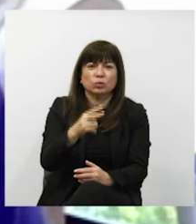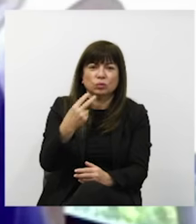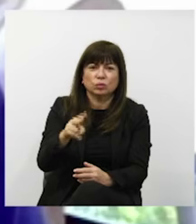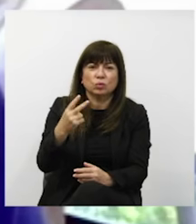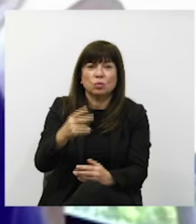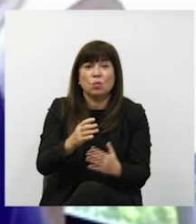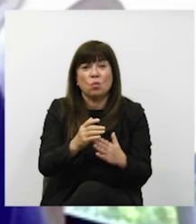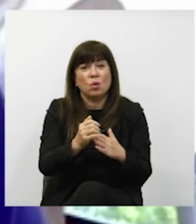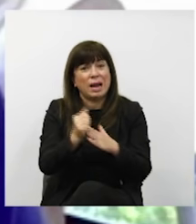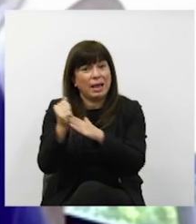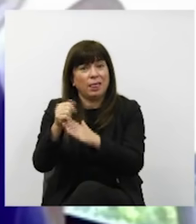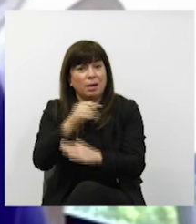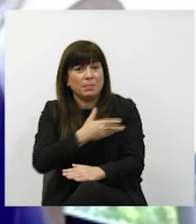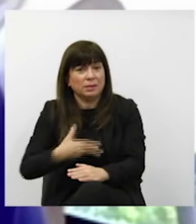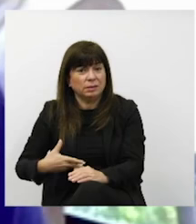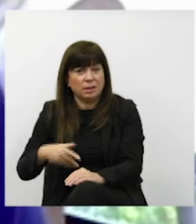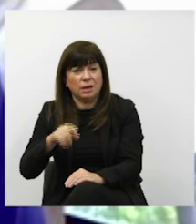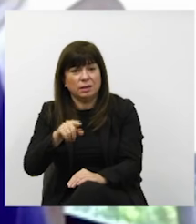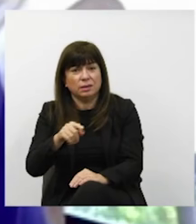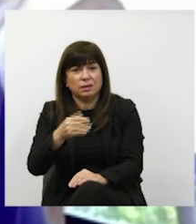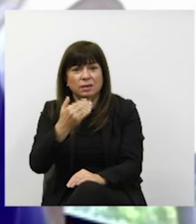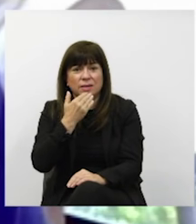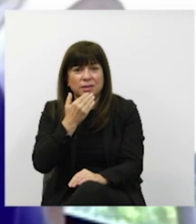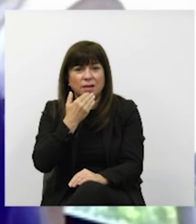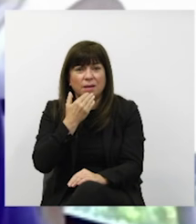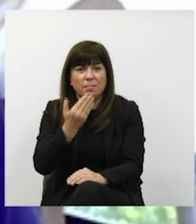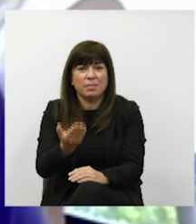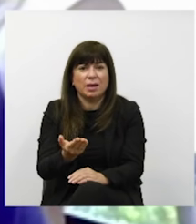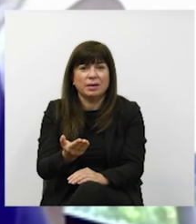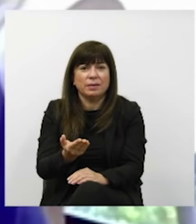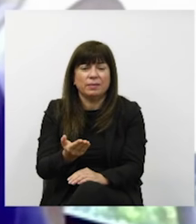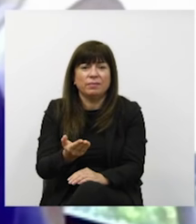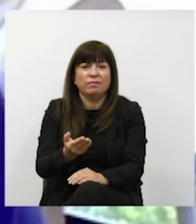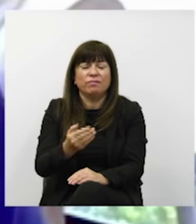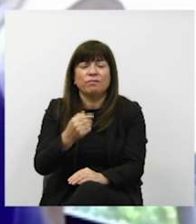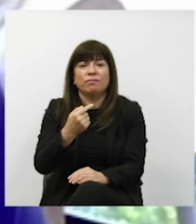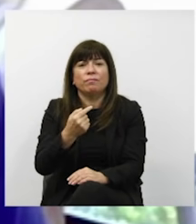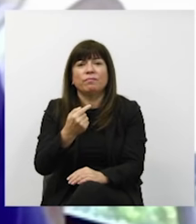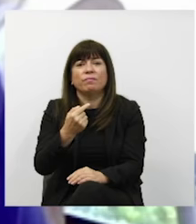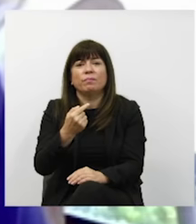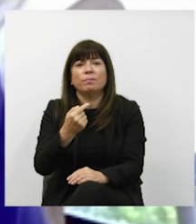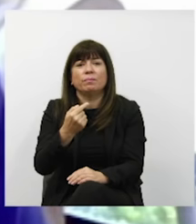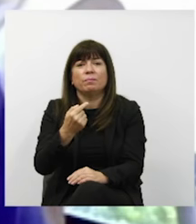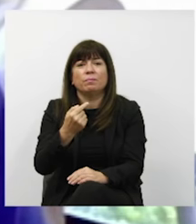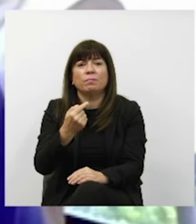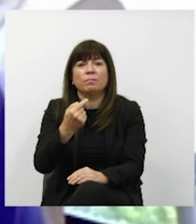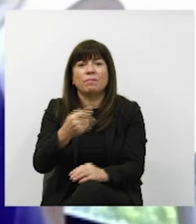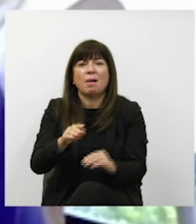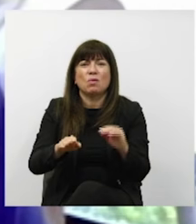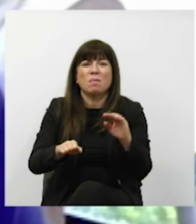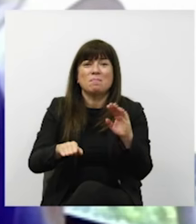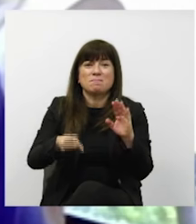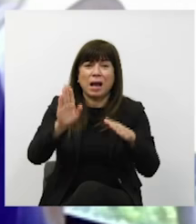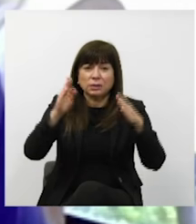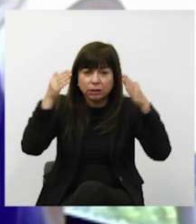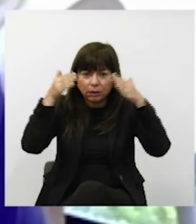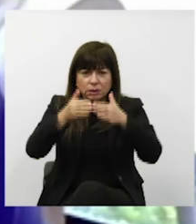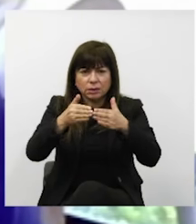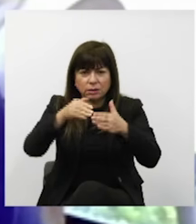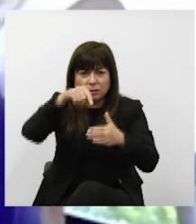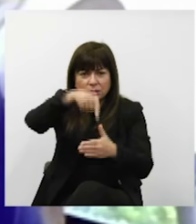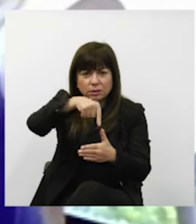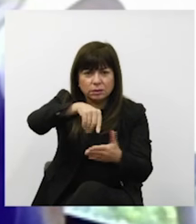con su líder u otros, va a haber quizá una tendencia a un mayor centralismo, a una